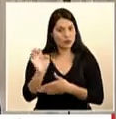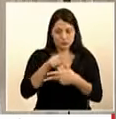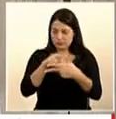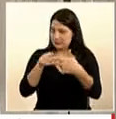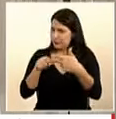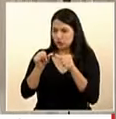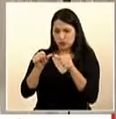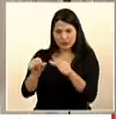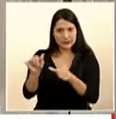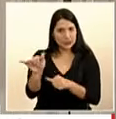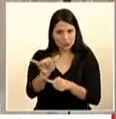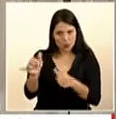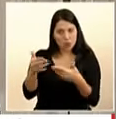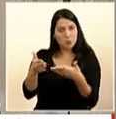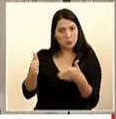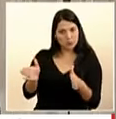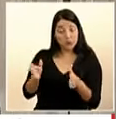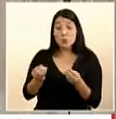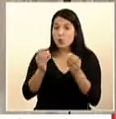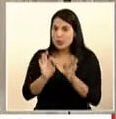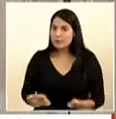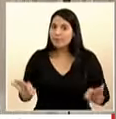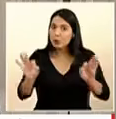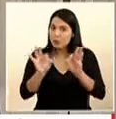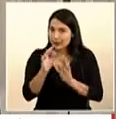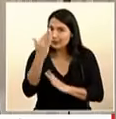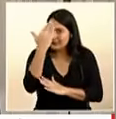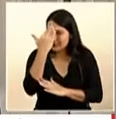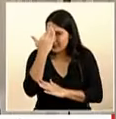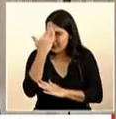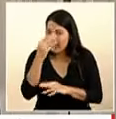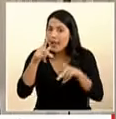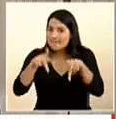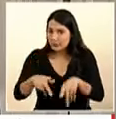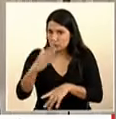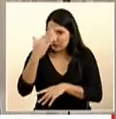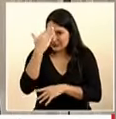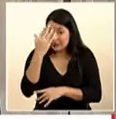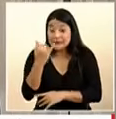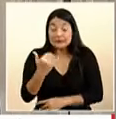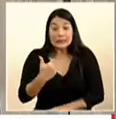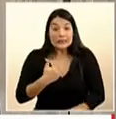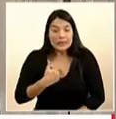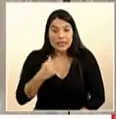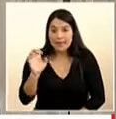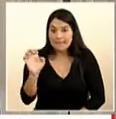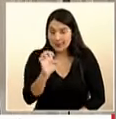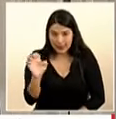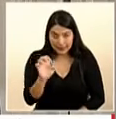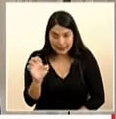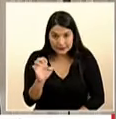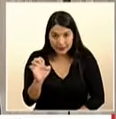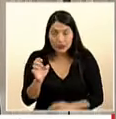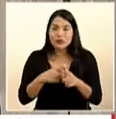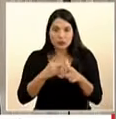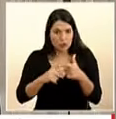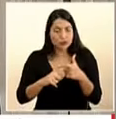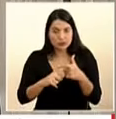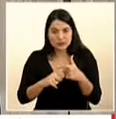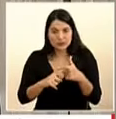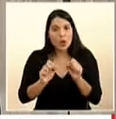y es importante saber lo que la gente sepa que si tiene alguna emergencia en estos casos puede